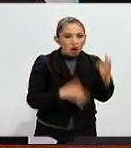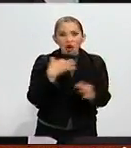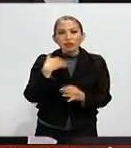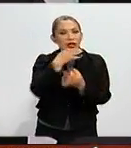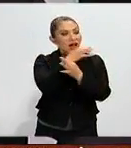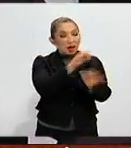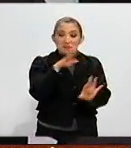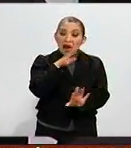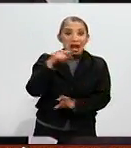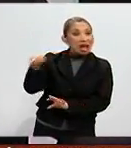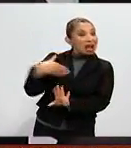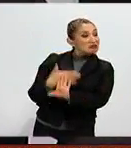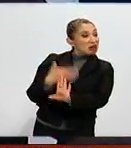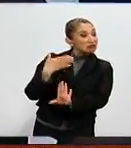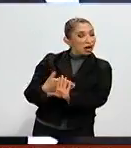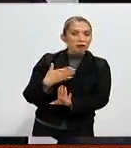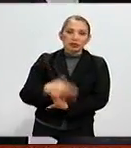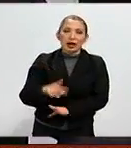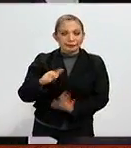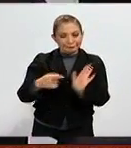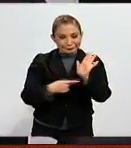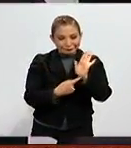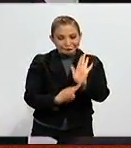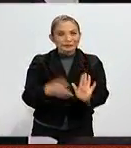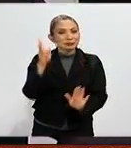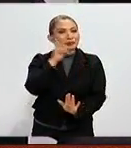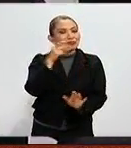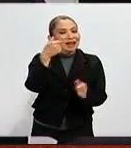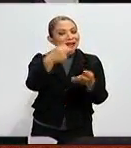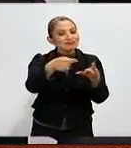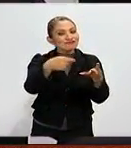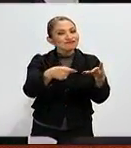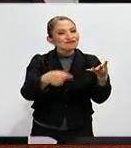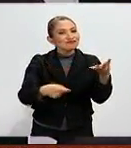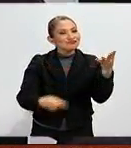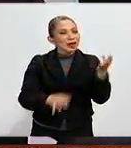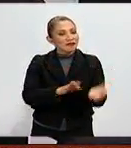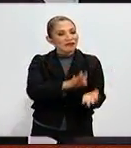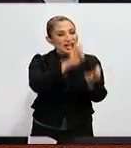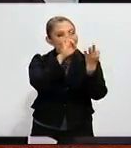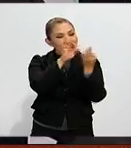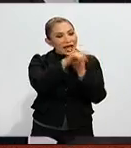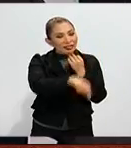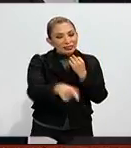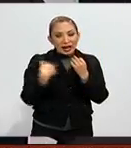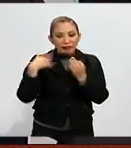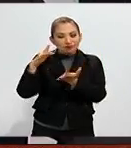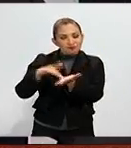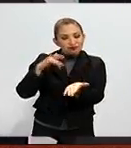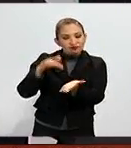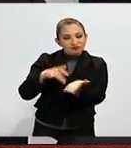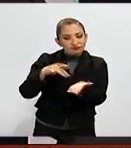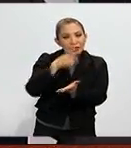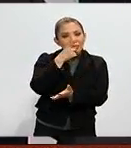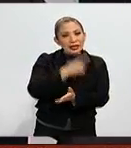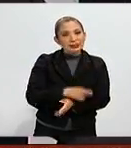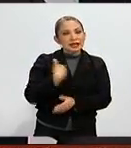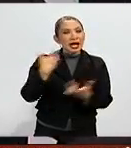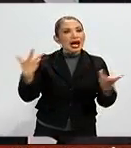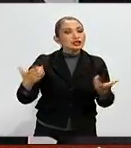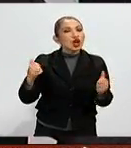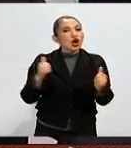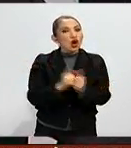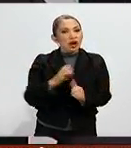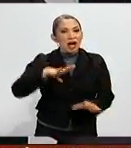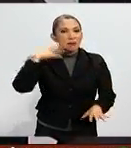campaña de desprestigio estará demostrada punto por punto frente a los elementos que nos llevan a decir que se actuó